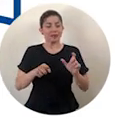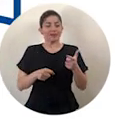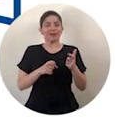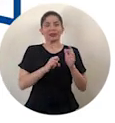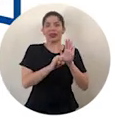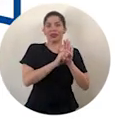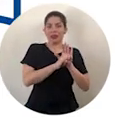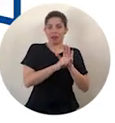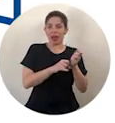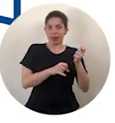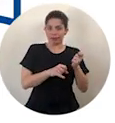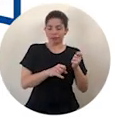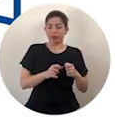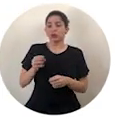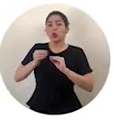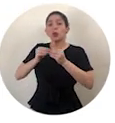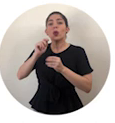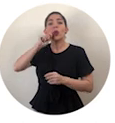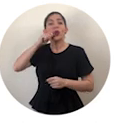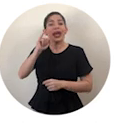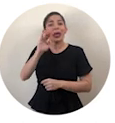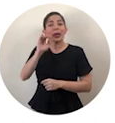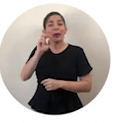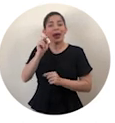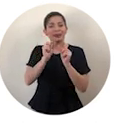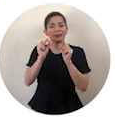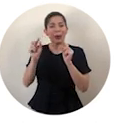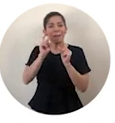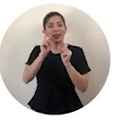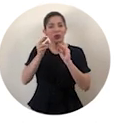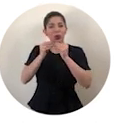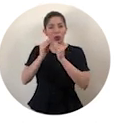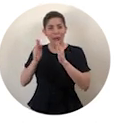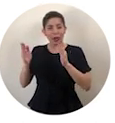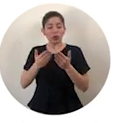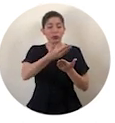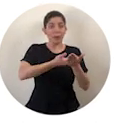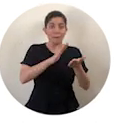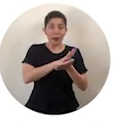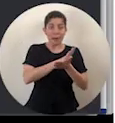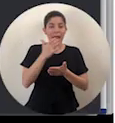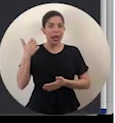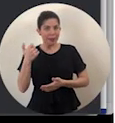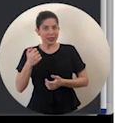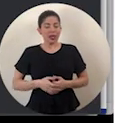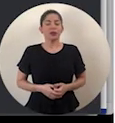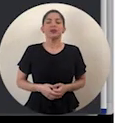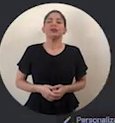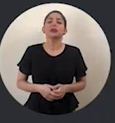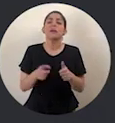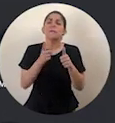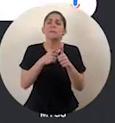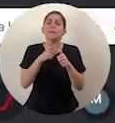de identidad a mano, su número de cuenta IBAN de 22 dígitos, una hoja y un lapicero. Lo primero que debe hacer